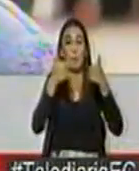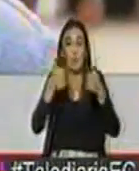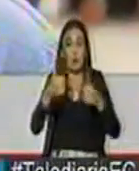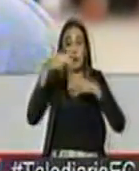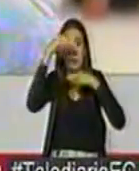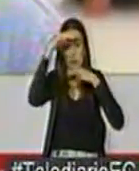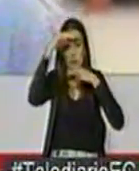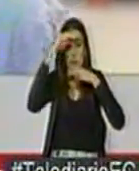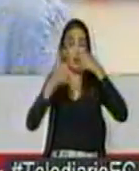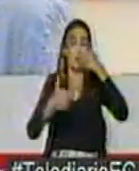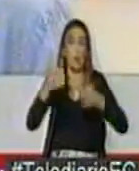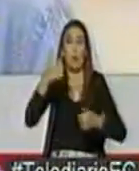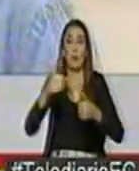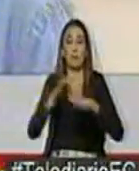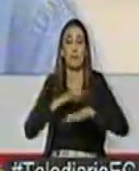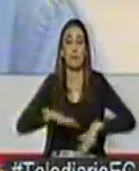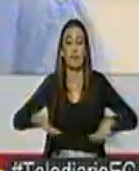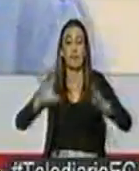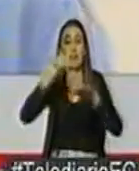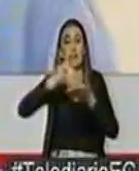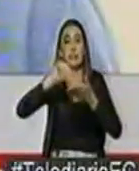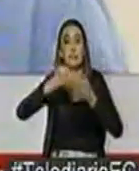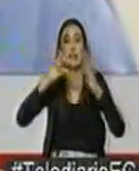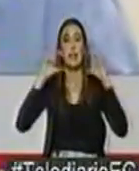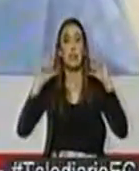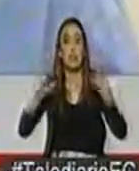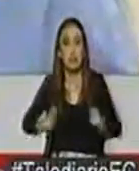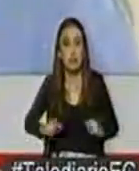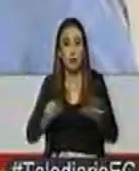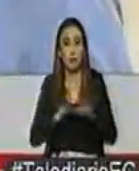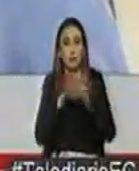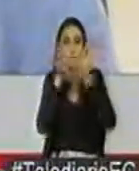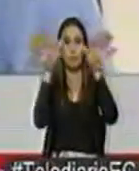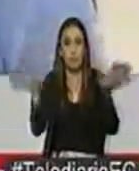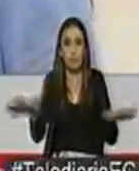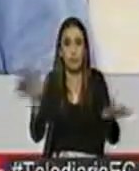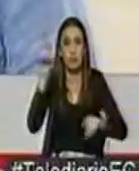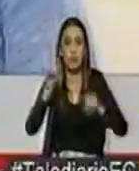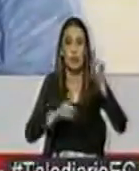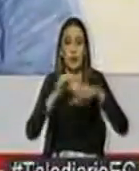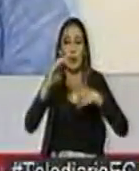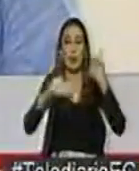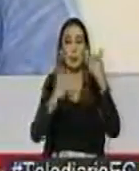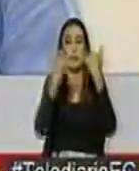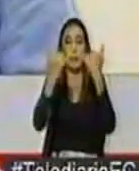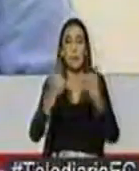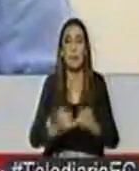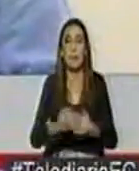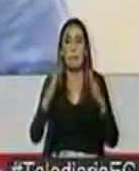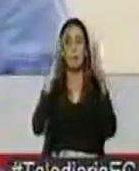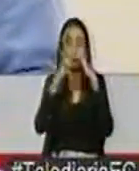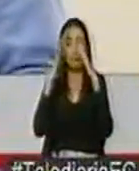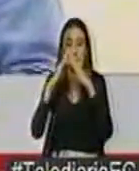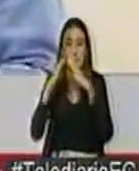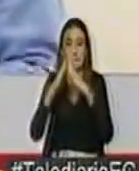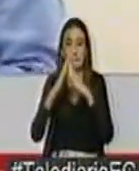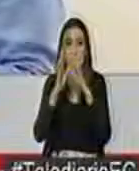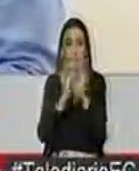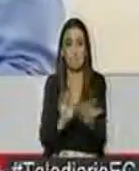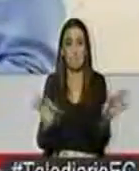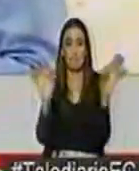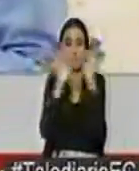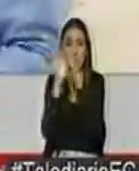que nuestro centro de salud de Bahía de Caracas ha logrado expandir sus servicios, estamos dando servicio a domicilio a aquellas personas en situación